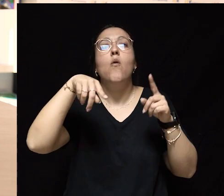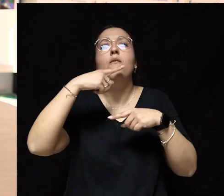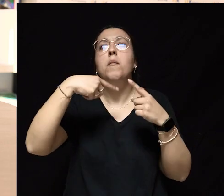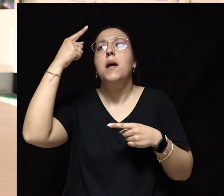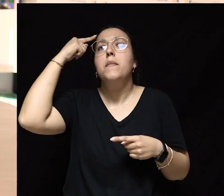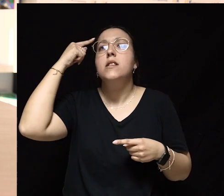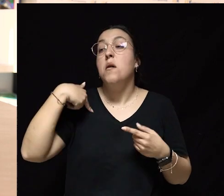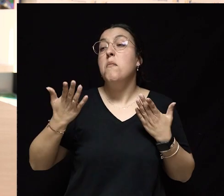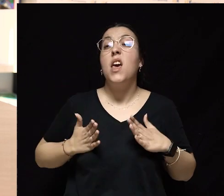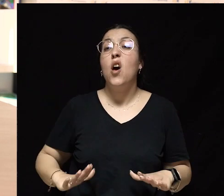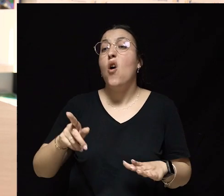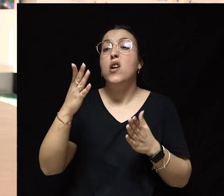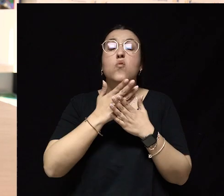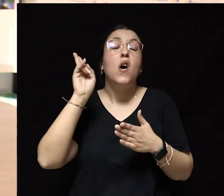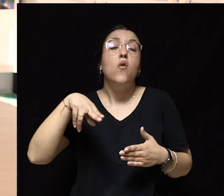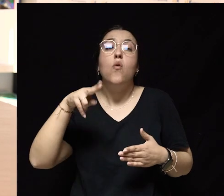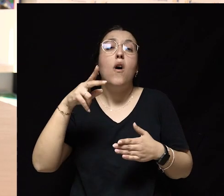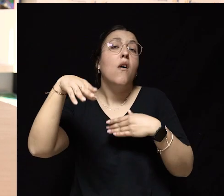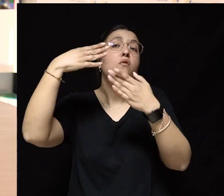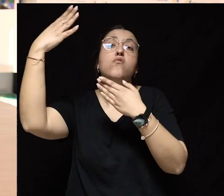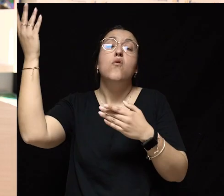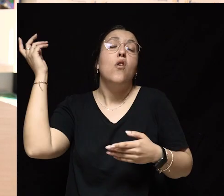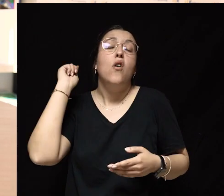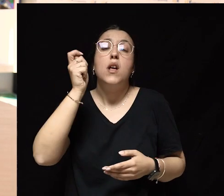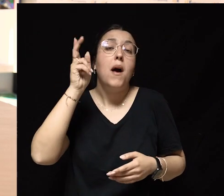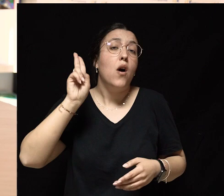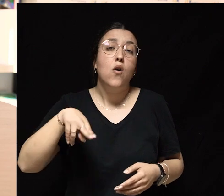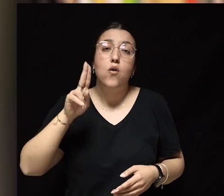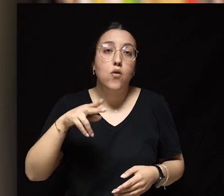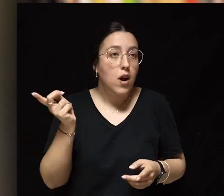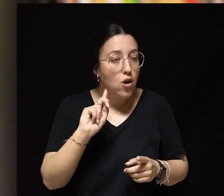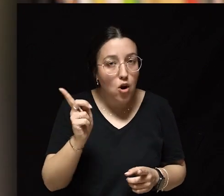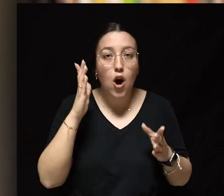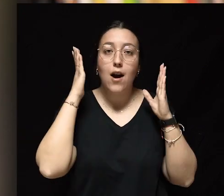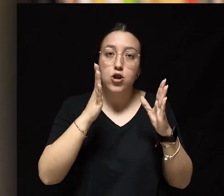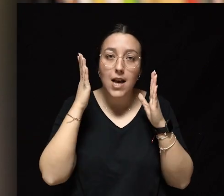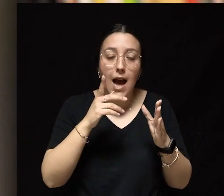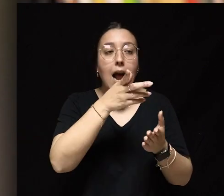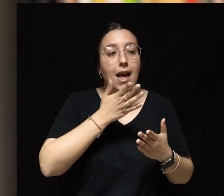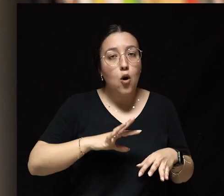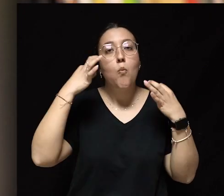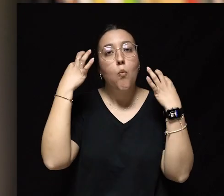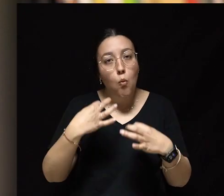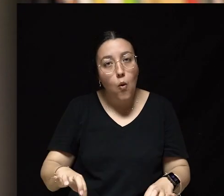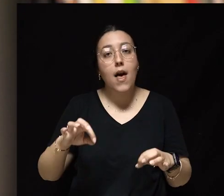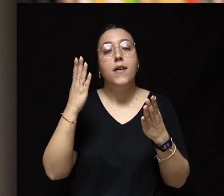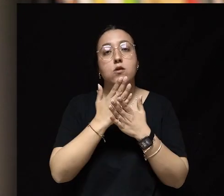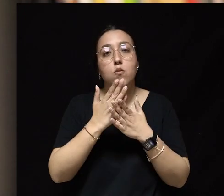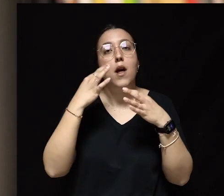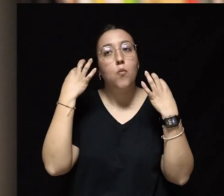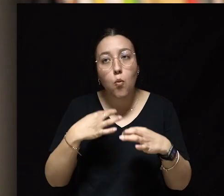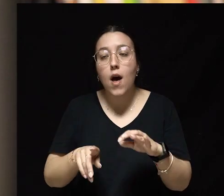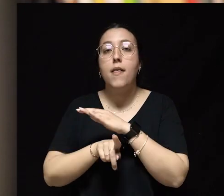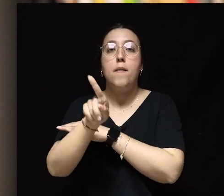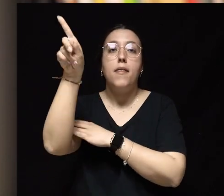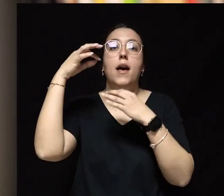ellos piensan que no van a llegar a nada, y eso es un escollo que tenemos que luchar, tanto con los niños, que a veces se sienten incapaces porque tienen un nivel